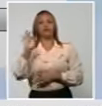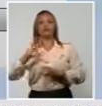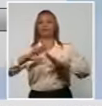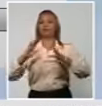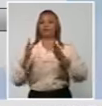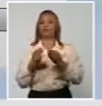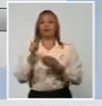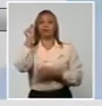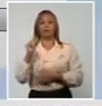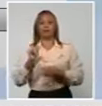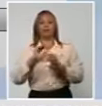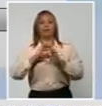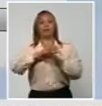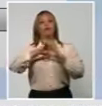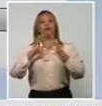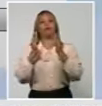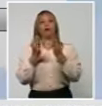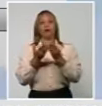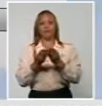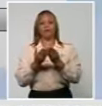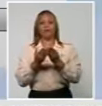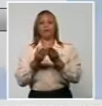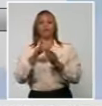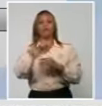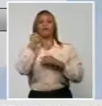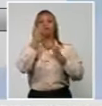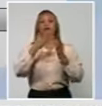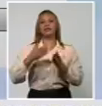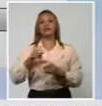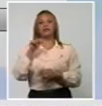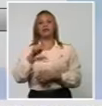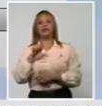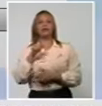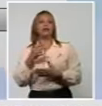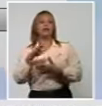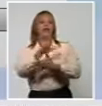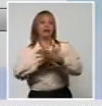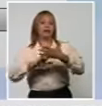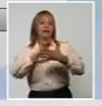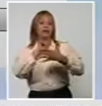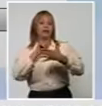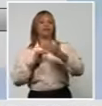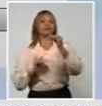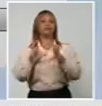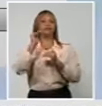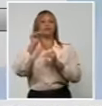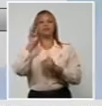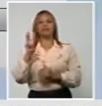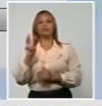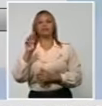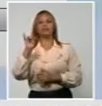en el mundo y la cantidad de fallecidos en nuestro continente lamentablemente asciende a